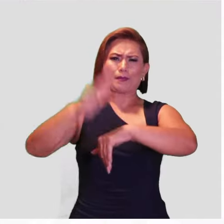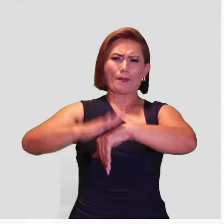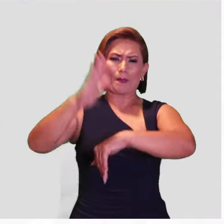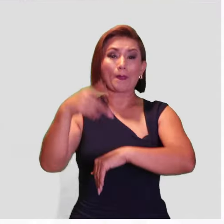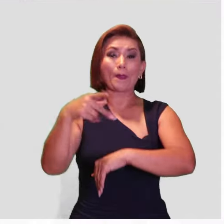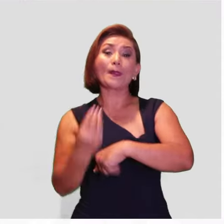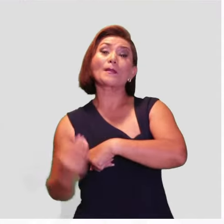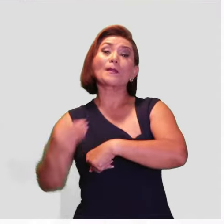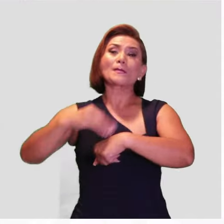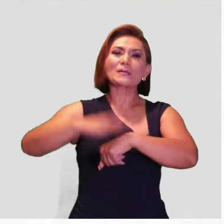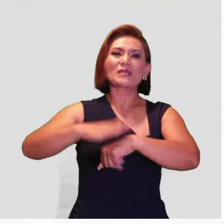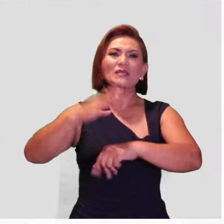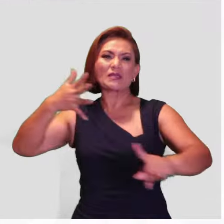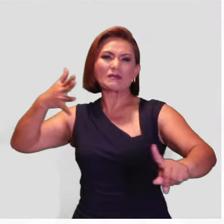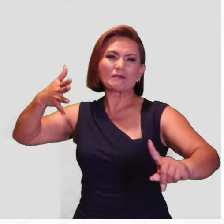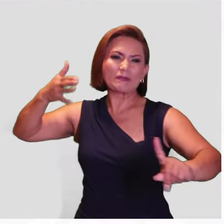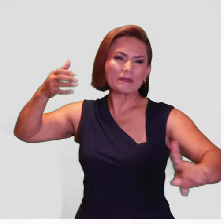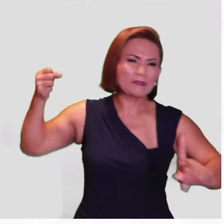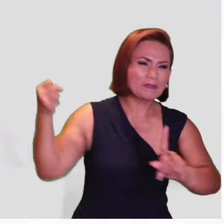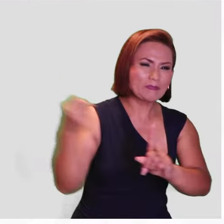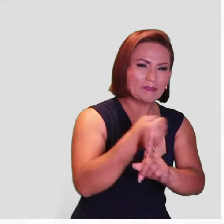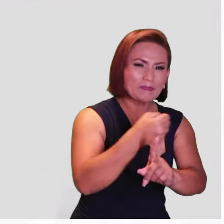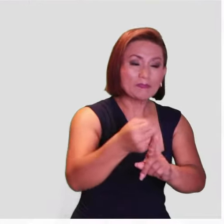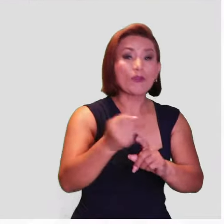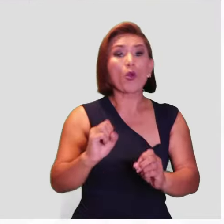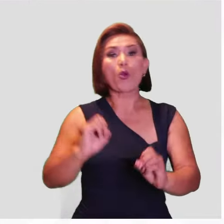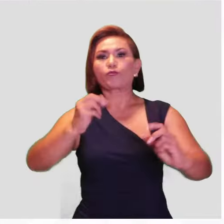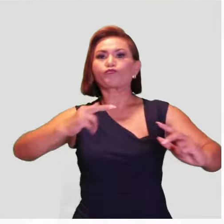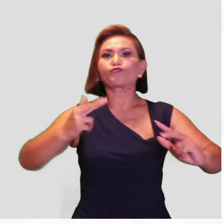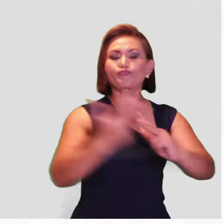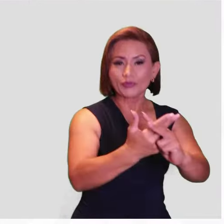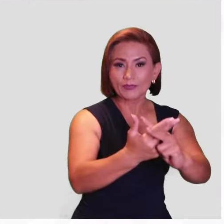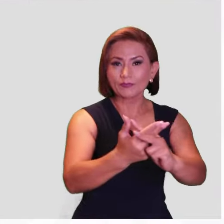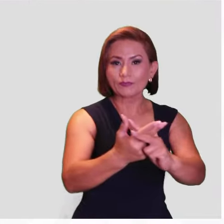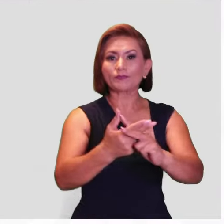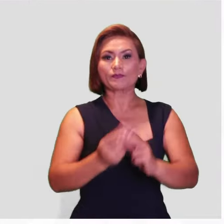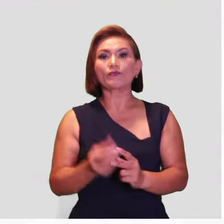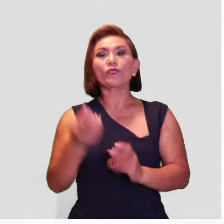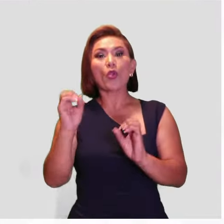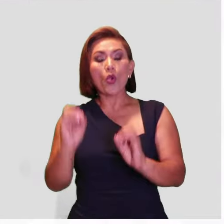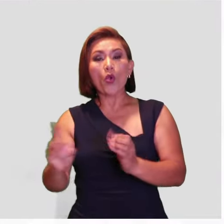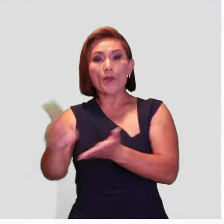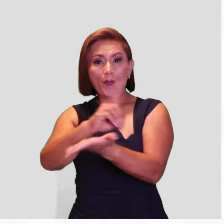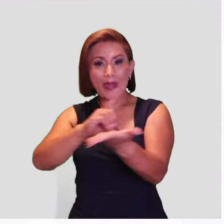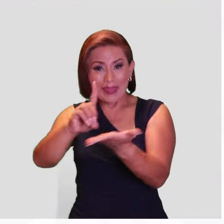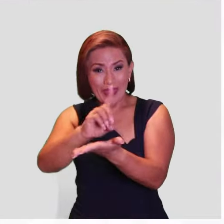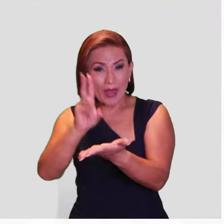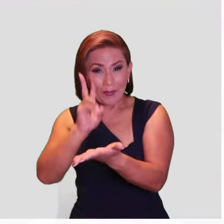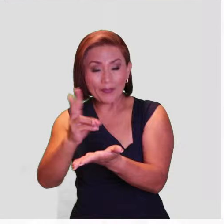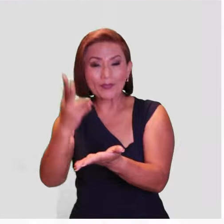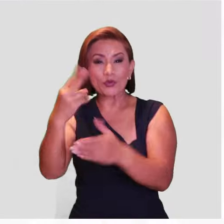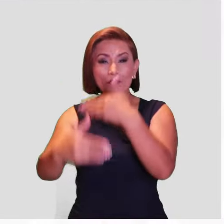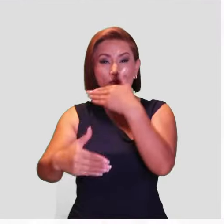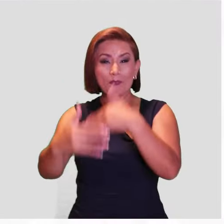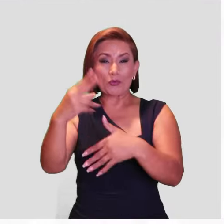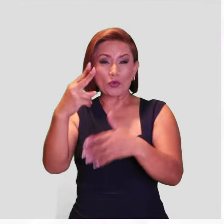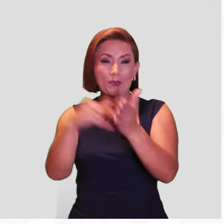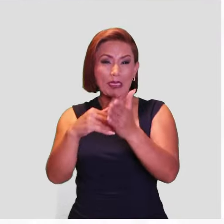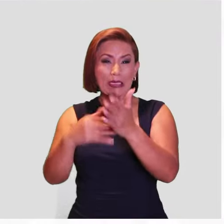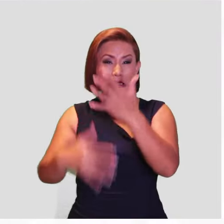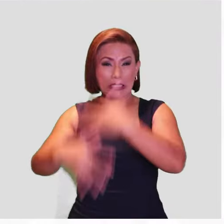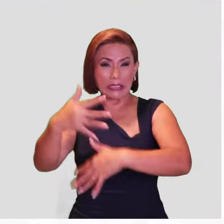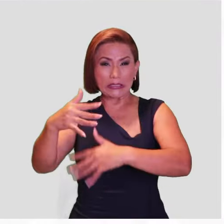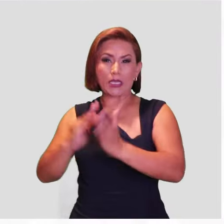agrega con violencia. Los delitos como homicidio, como la violencia, como el narcomenudeo, a partir del 2015 han experimentado un